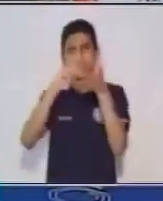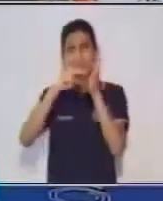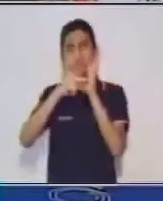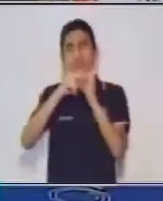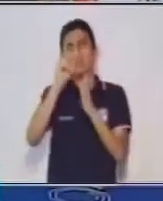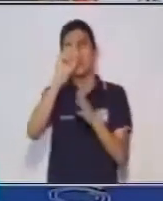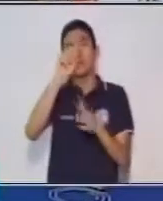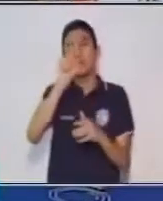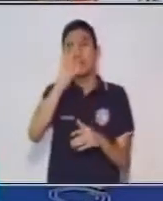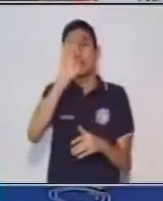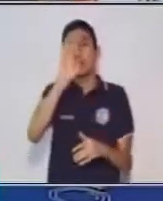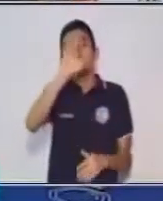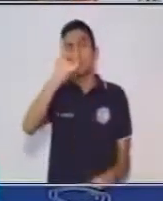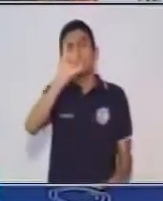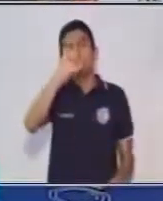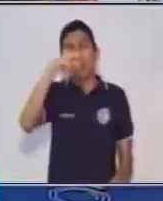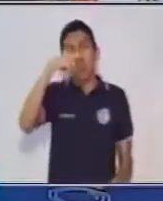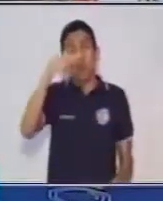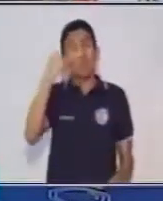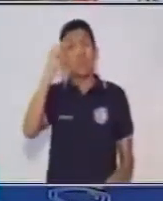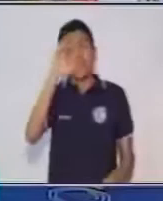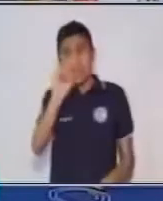Presente.